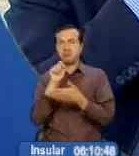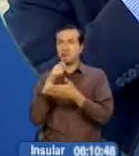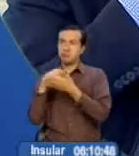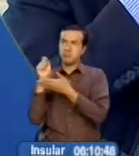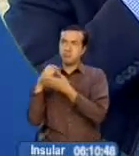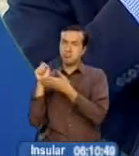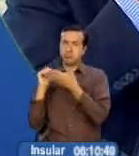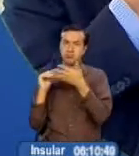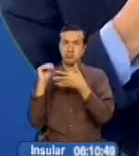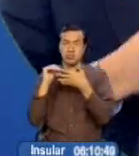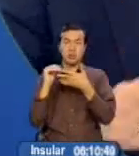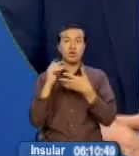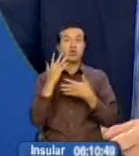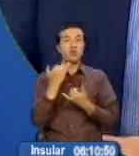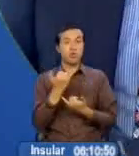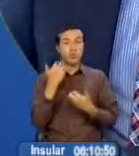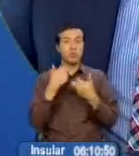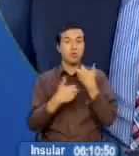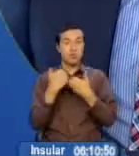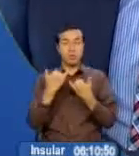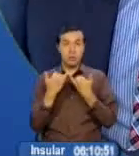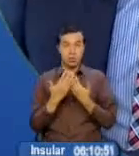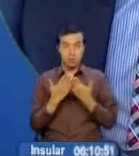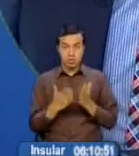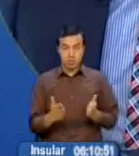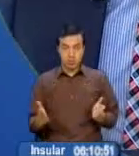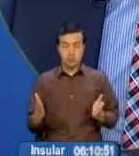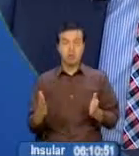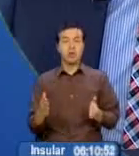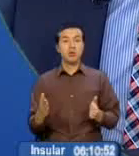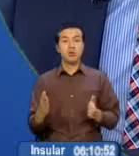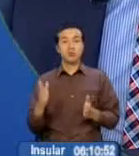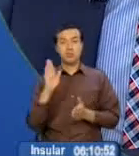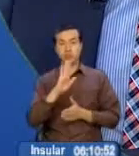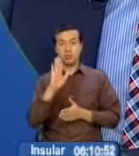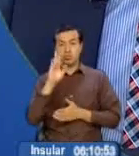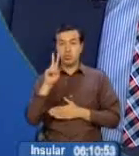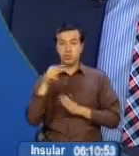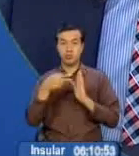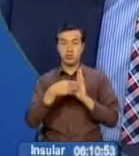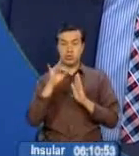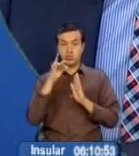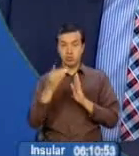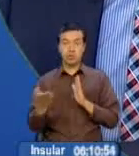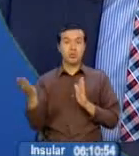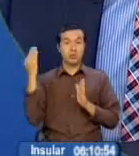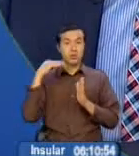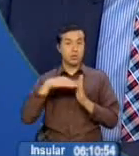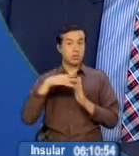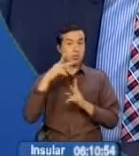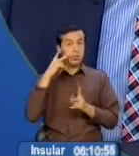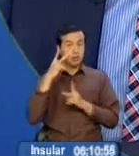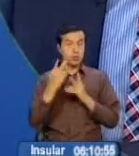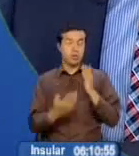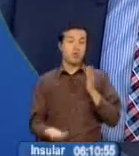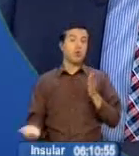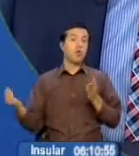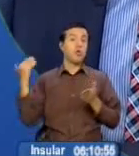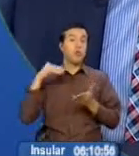que estoy señalando son los problemas latentes. En vista a que el 2018, como le digo, vamos a tener una